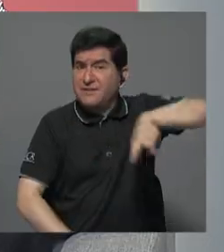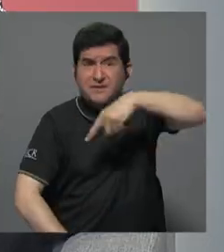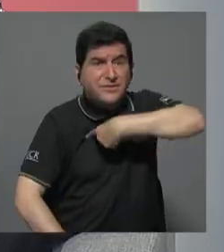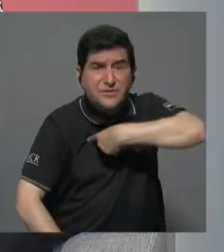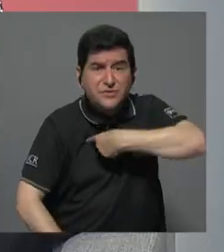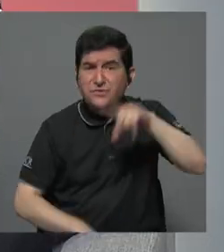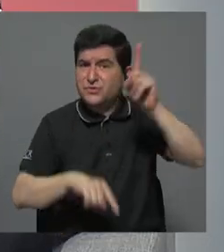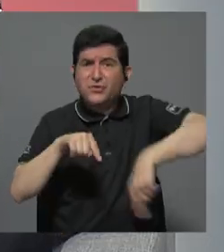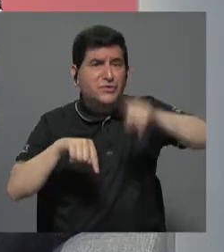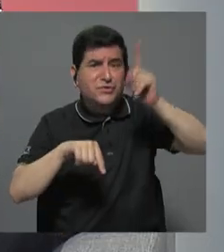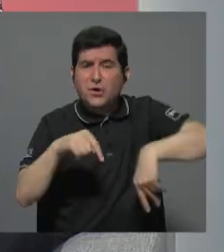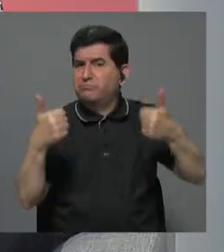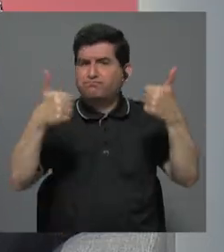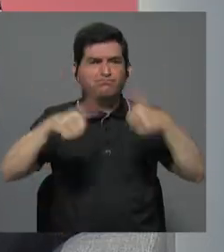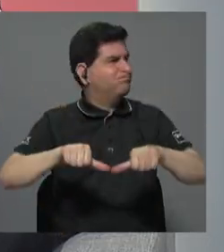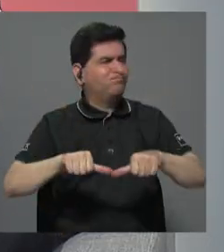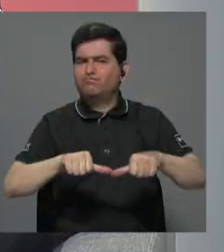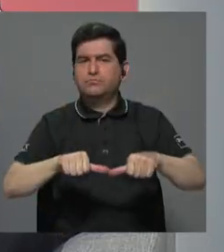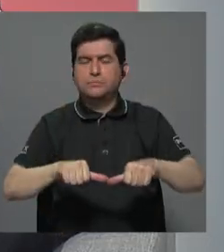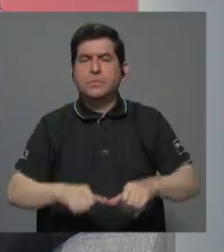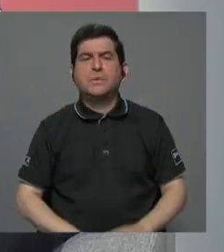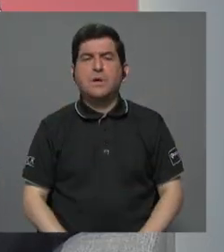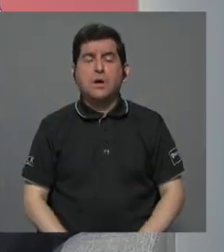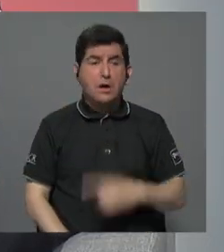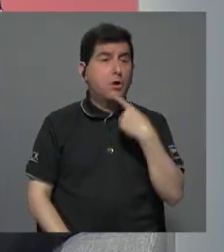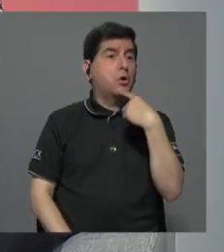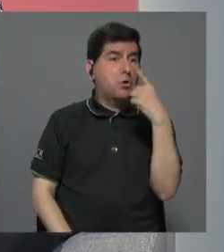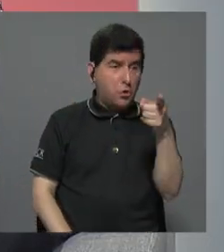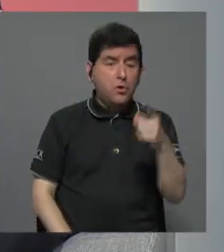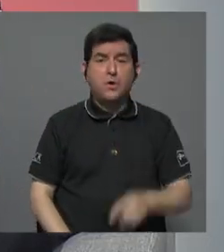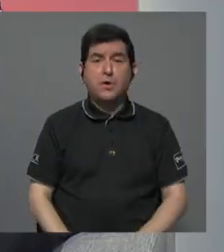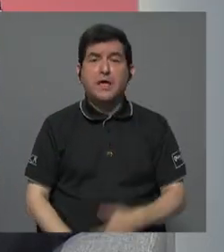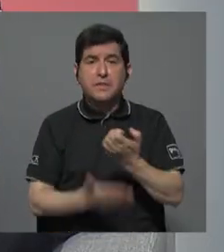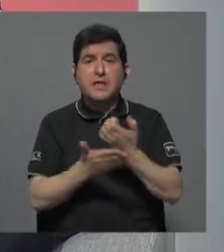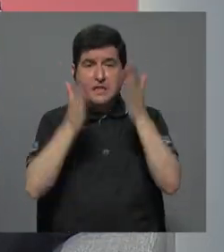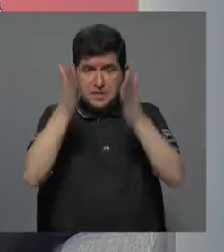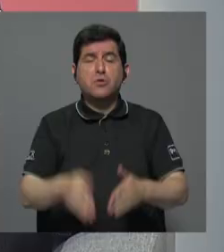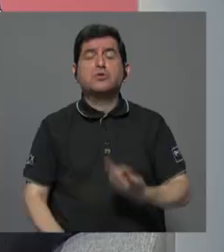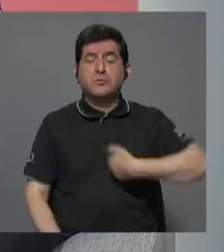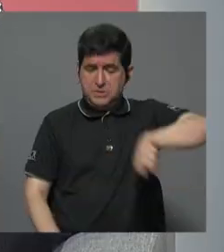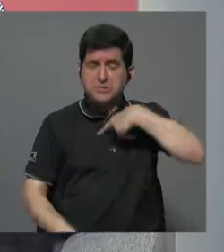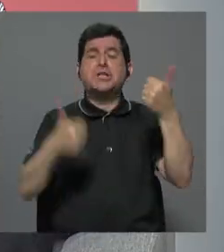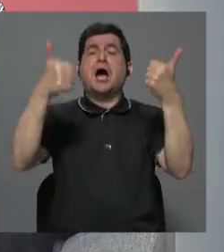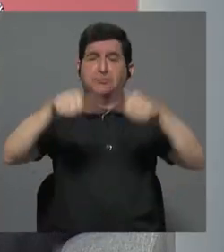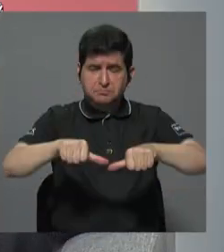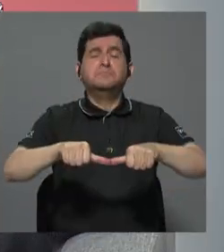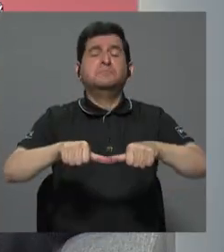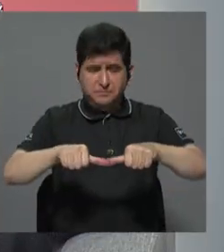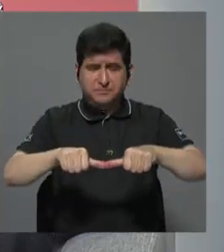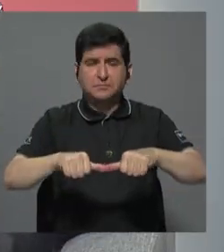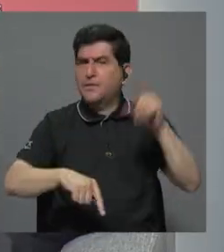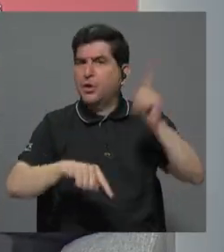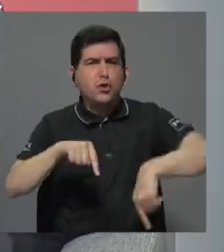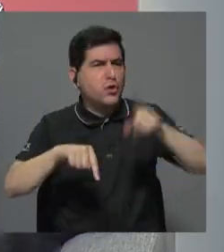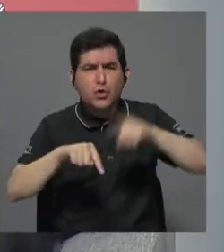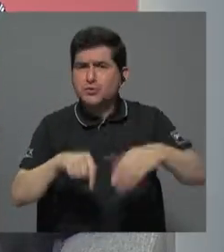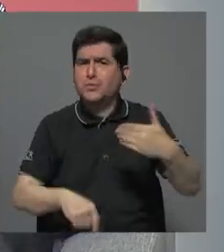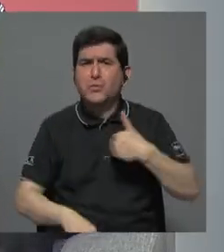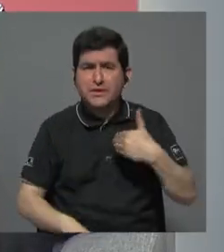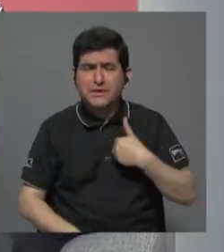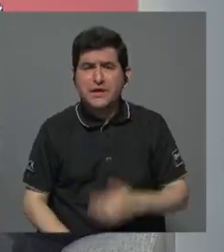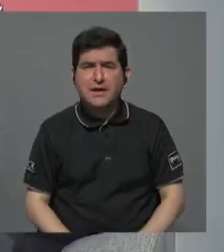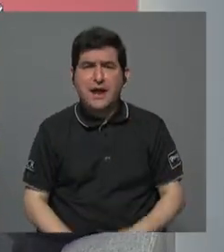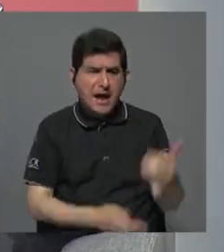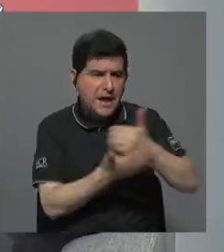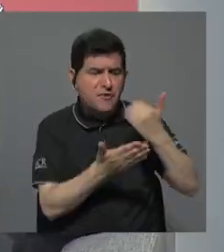no podemos estar de acuerdo coincidimos con lo que señala la economista efectivamente porque no es posible que si se tiene un